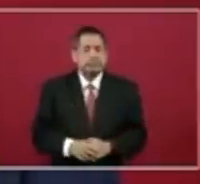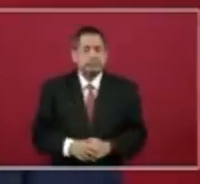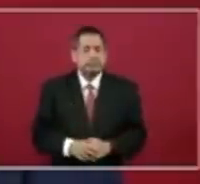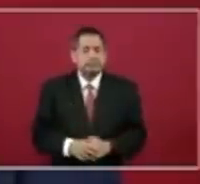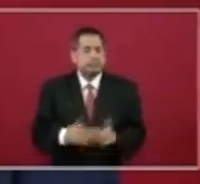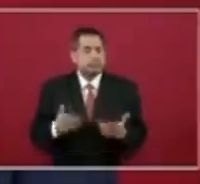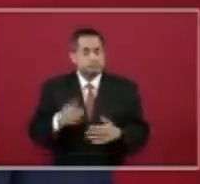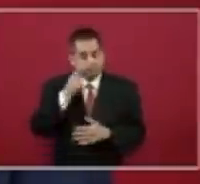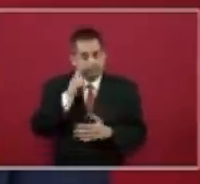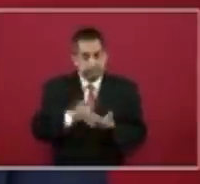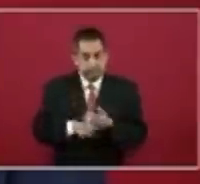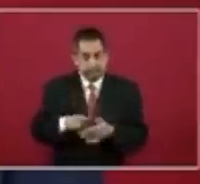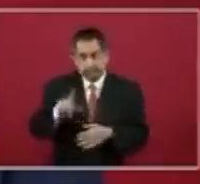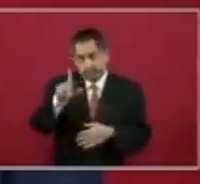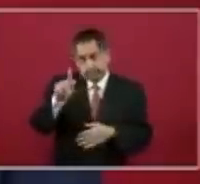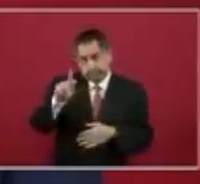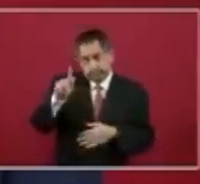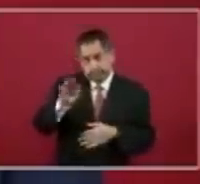el 70%